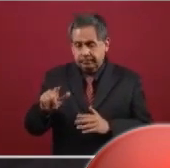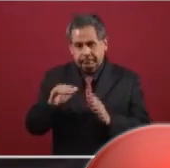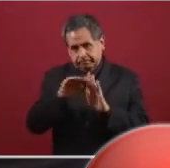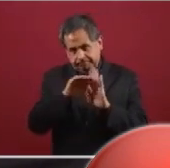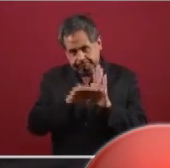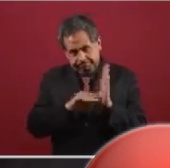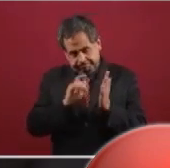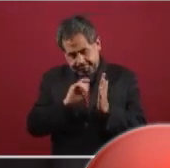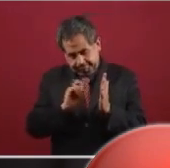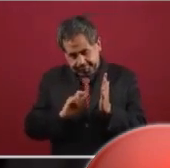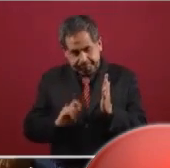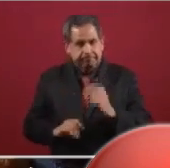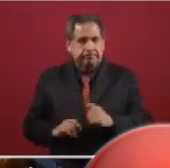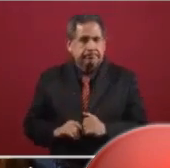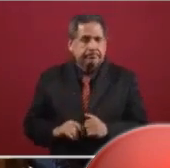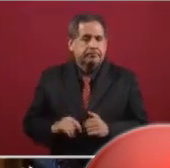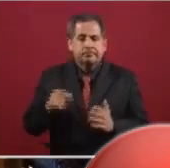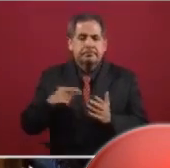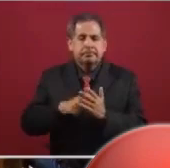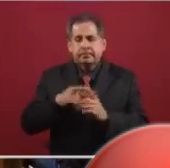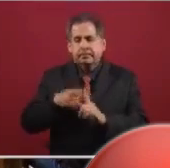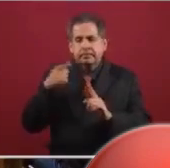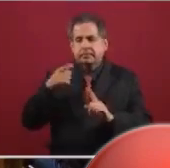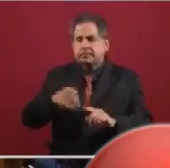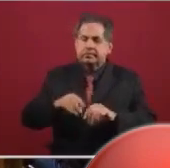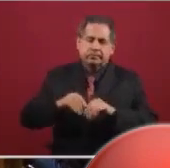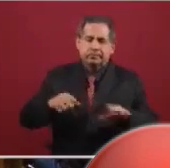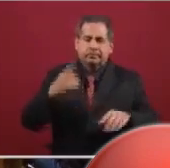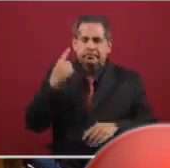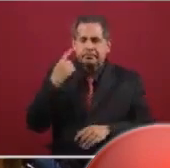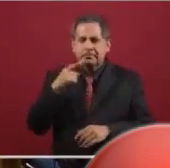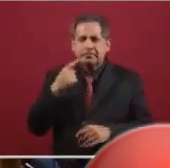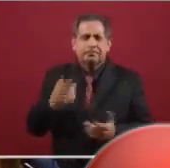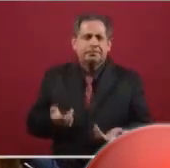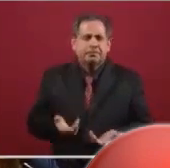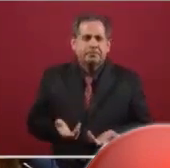que tiene el propósito de